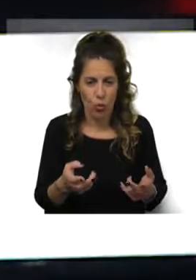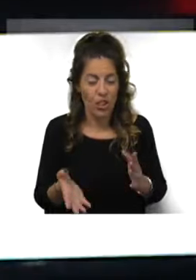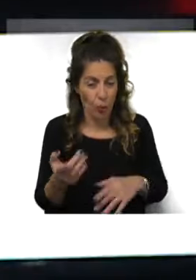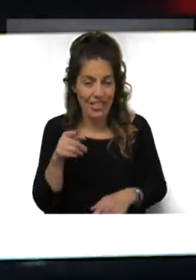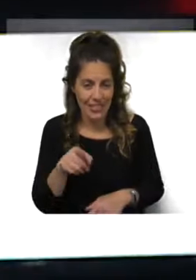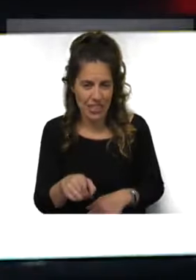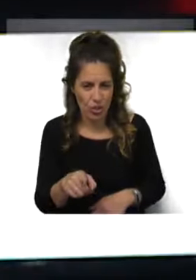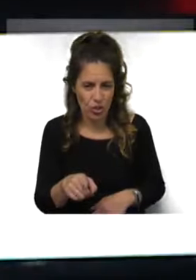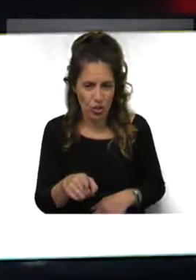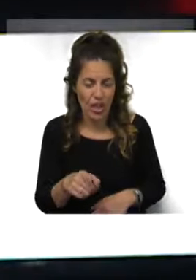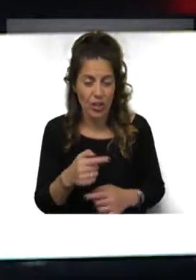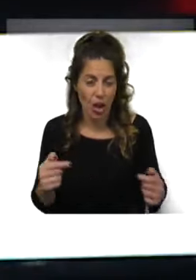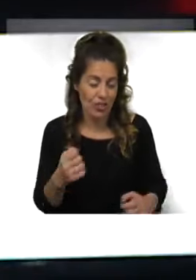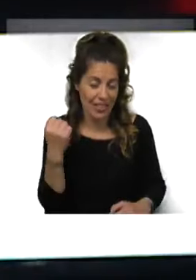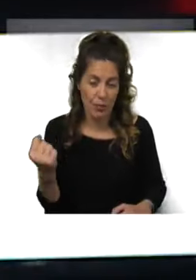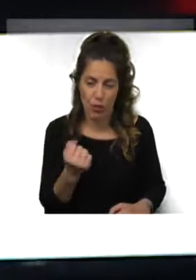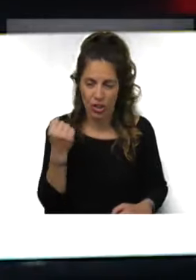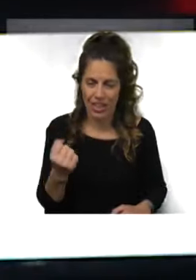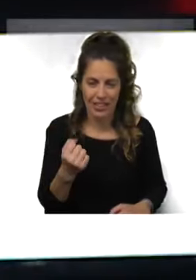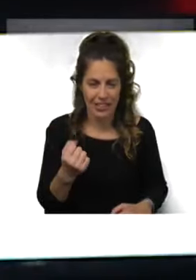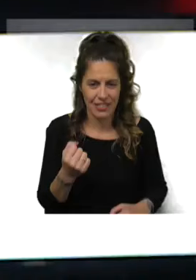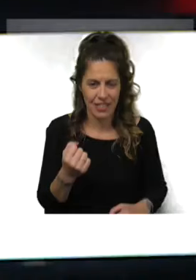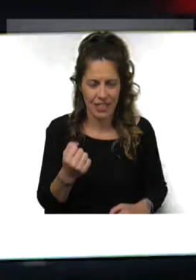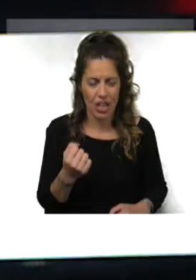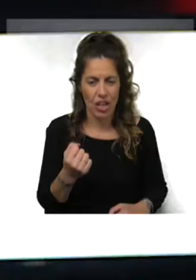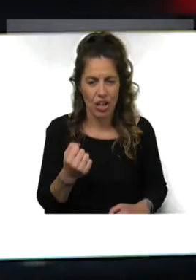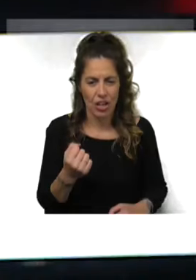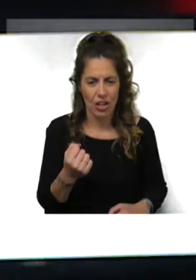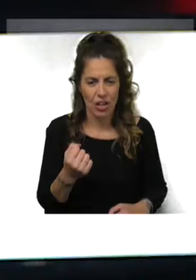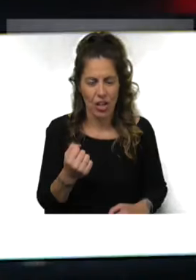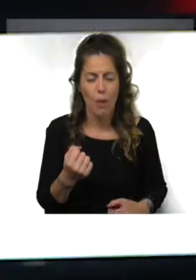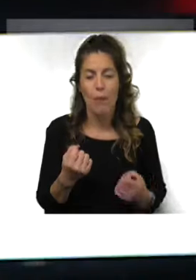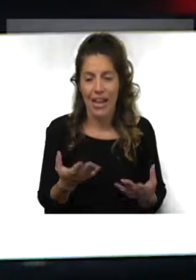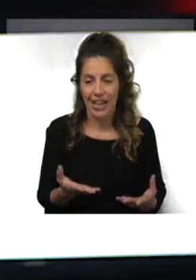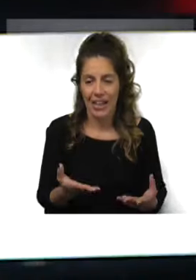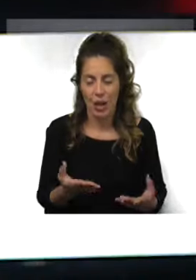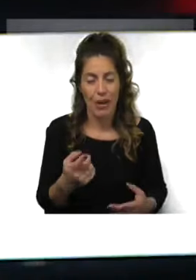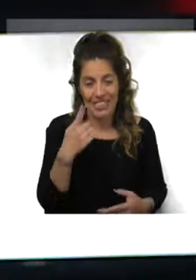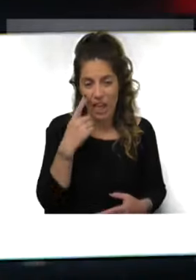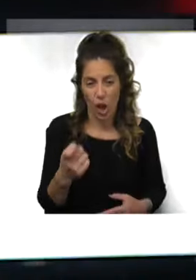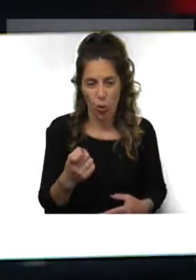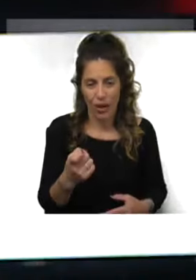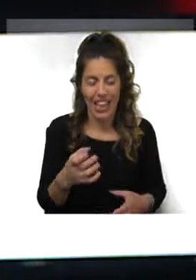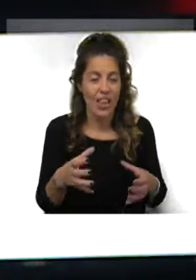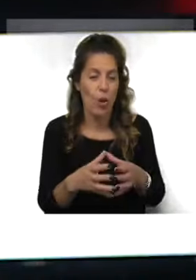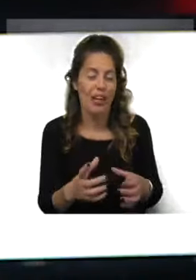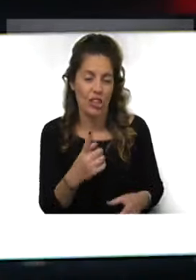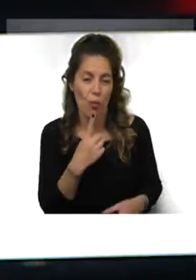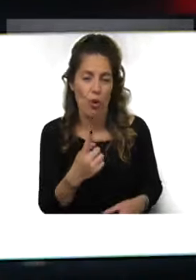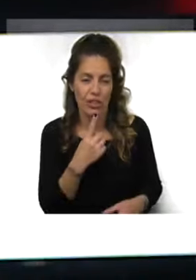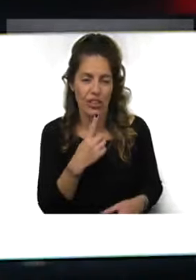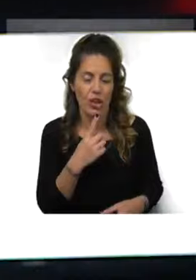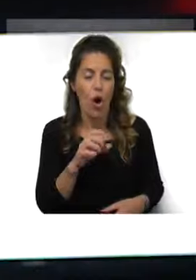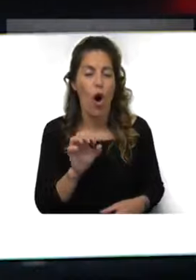es una de las de las cosas importantes eh sobre todo para que se tenga en cuenta desde los partidos políticos o desde